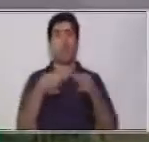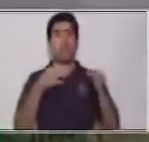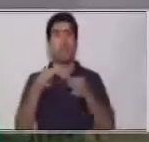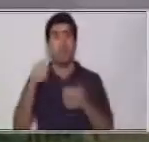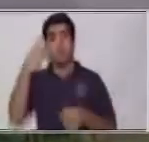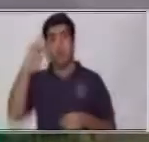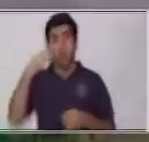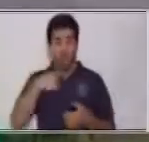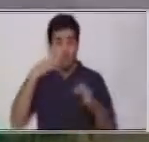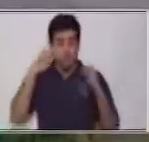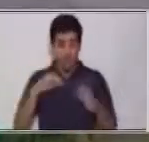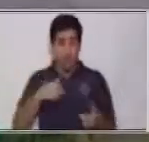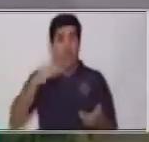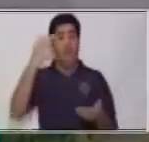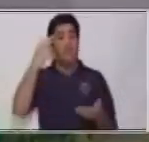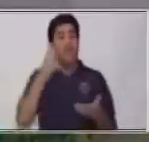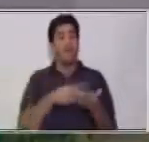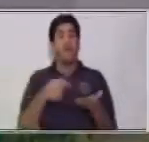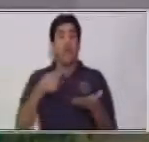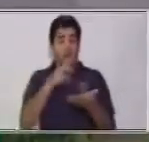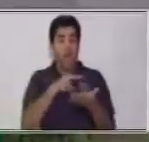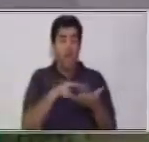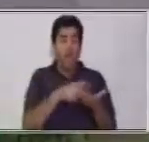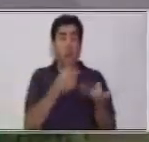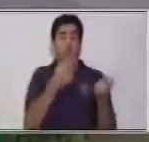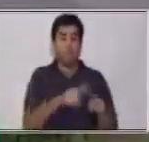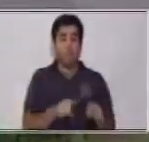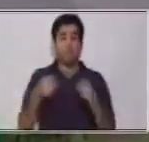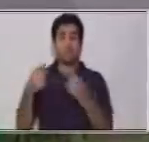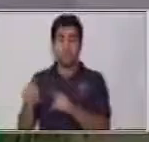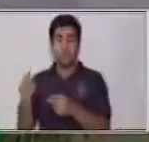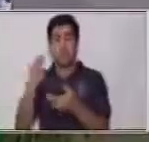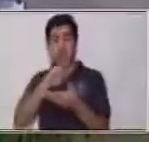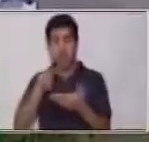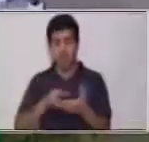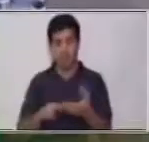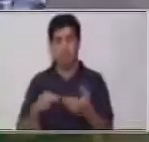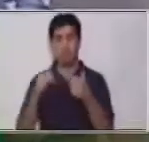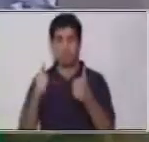pueda entender la intención del autor del texto.